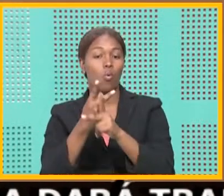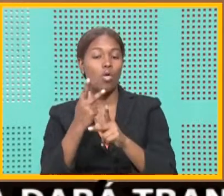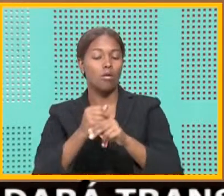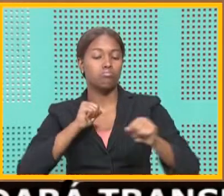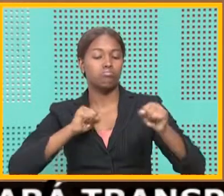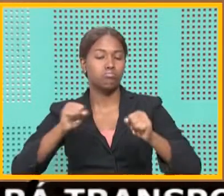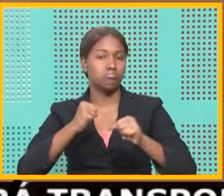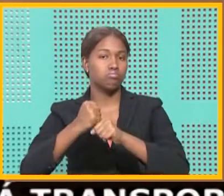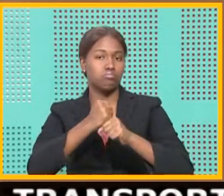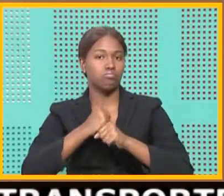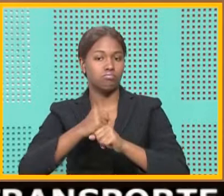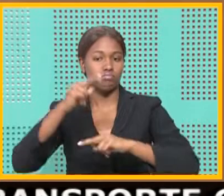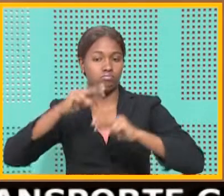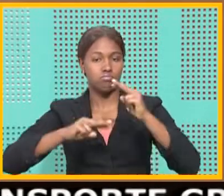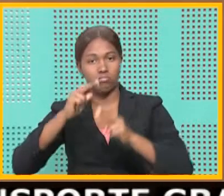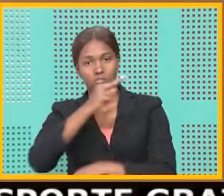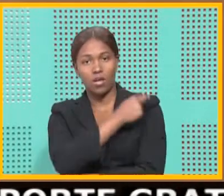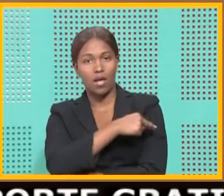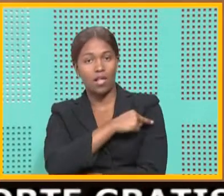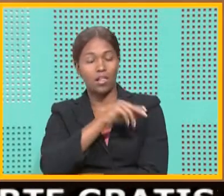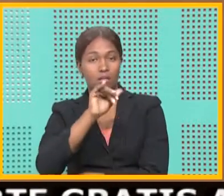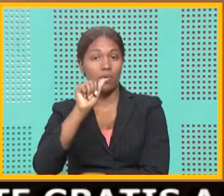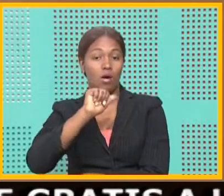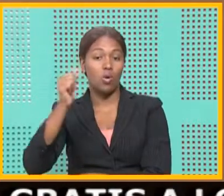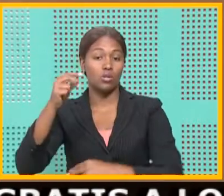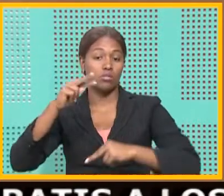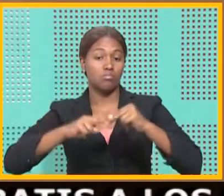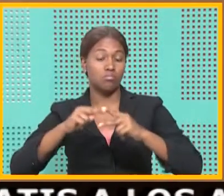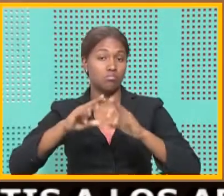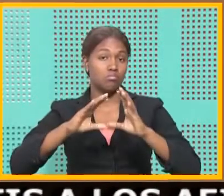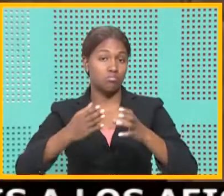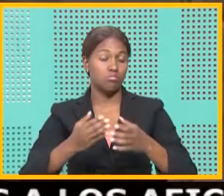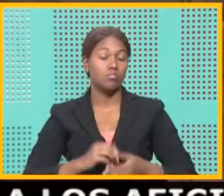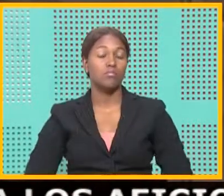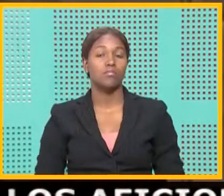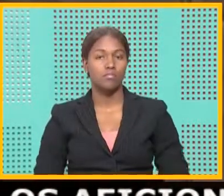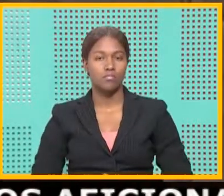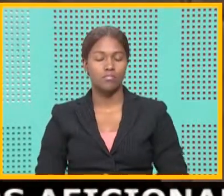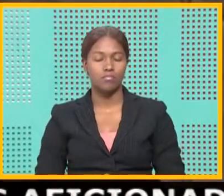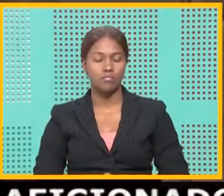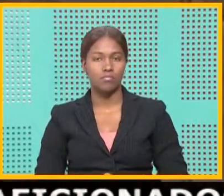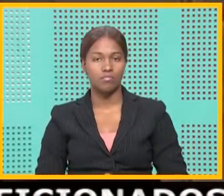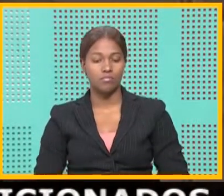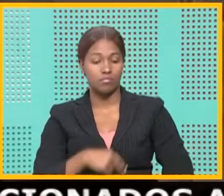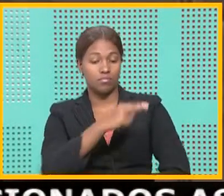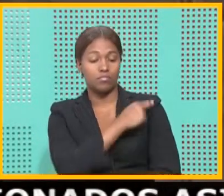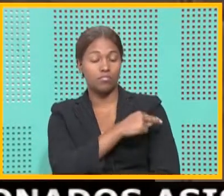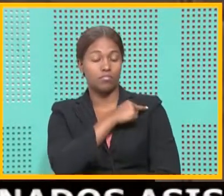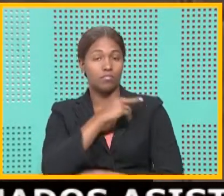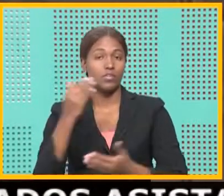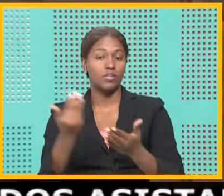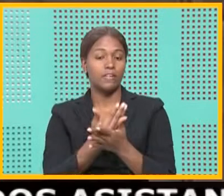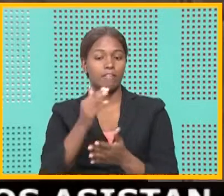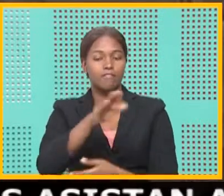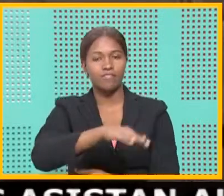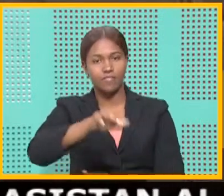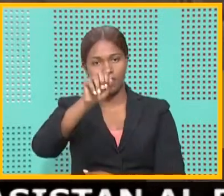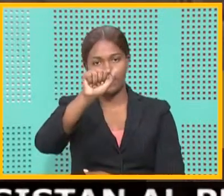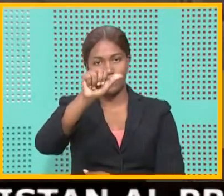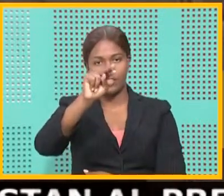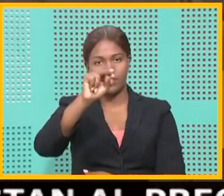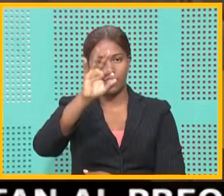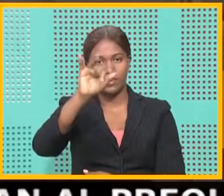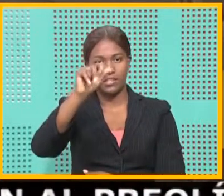resistencia a las estructuras hospitalarias y otras edificaciones. Los hospitales nuevos, como el de San Francisco de Macorís, el